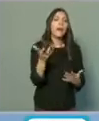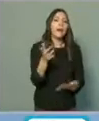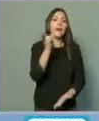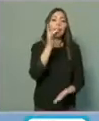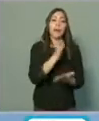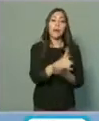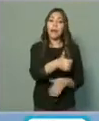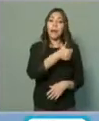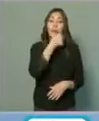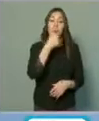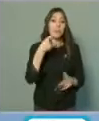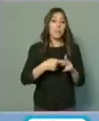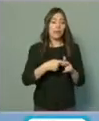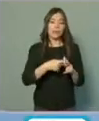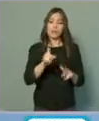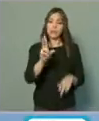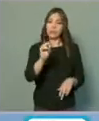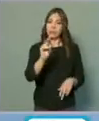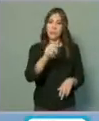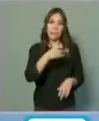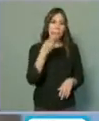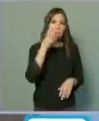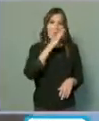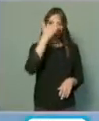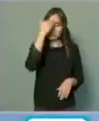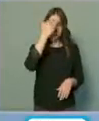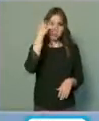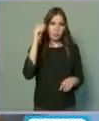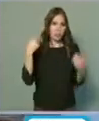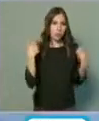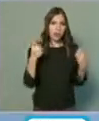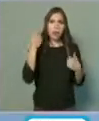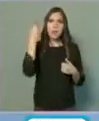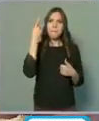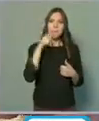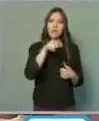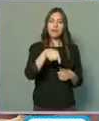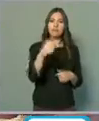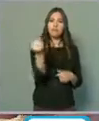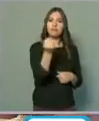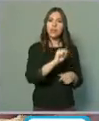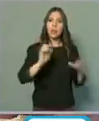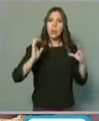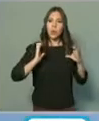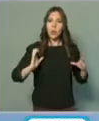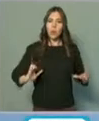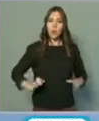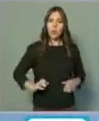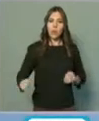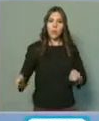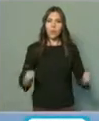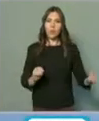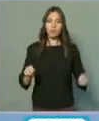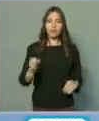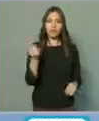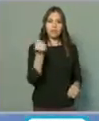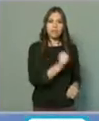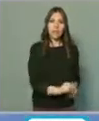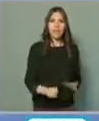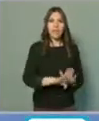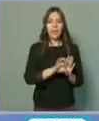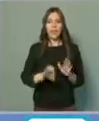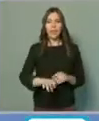para la matemática, pero tiene inteligencia corporal para mover el cuerpo. Entonces, cuando un alumno, por